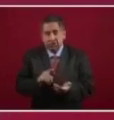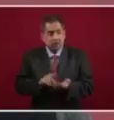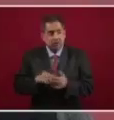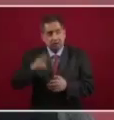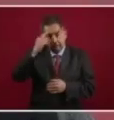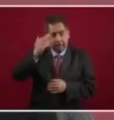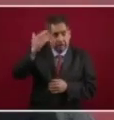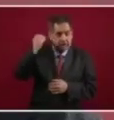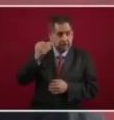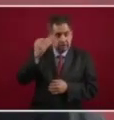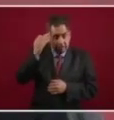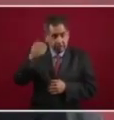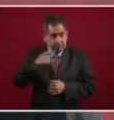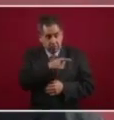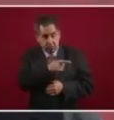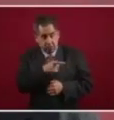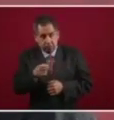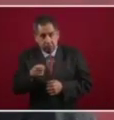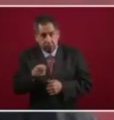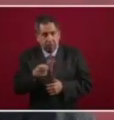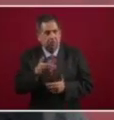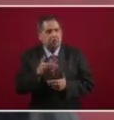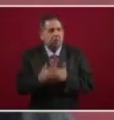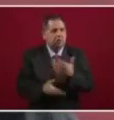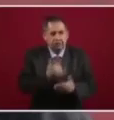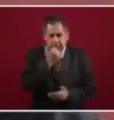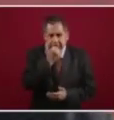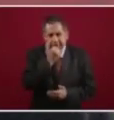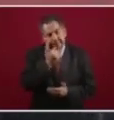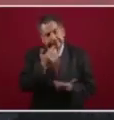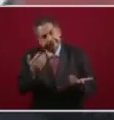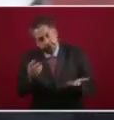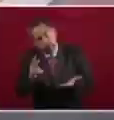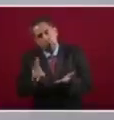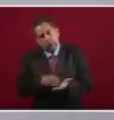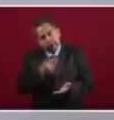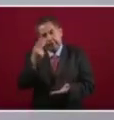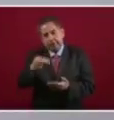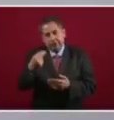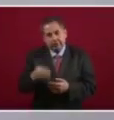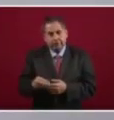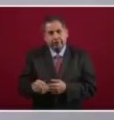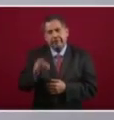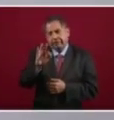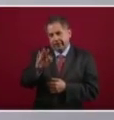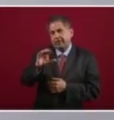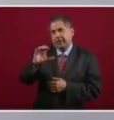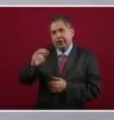periodos, ofrezco disculpa porque voy a tener que mencionar de nuevo a Calderón,